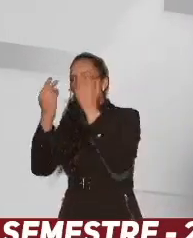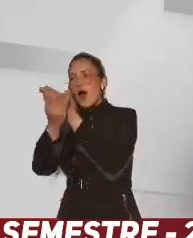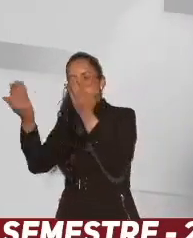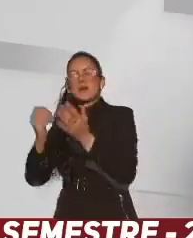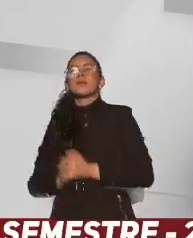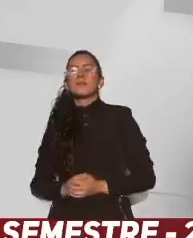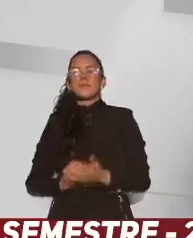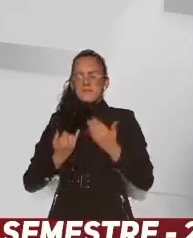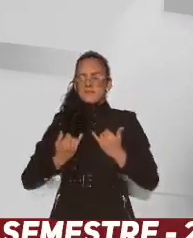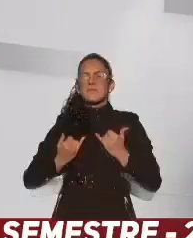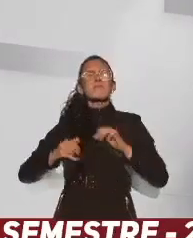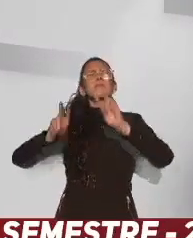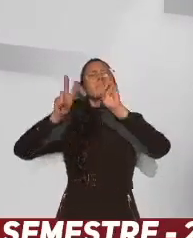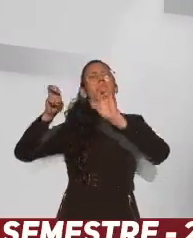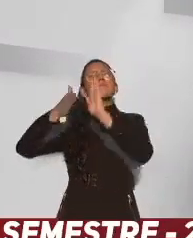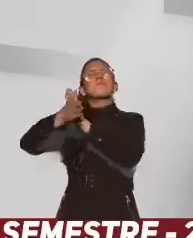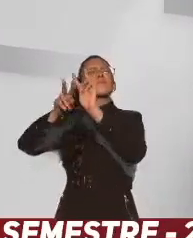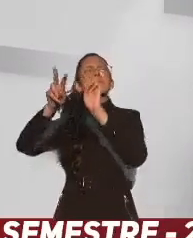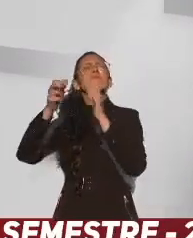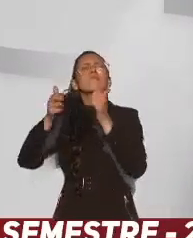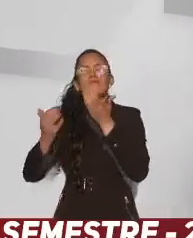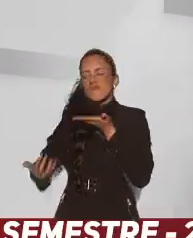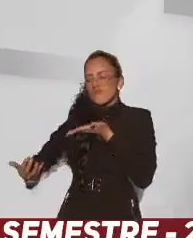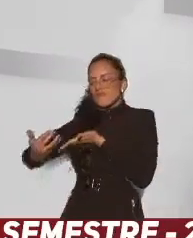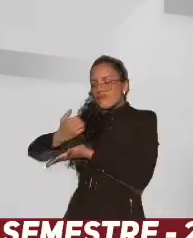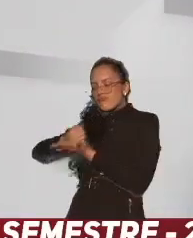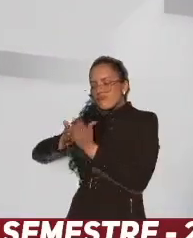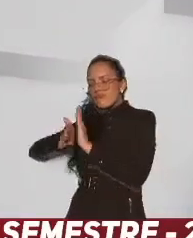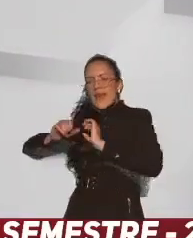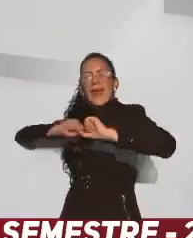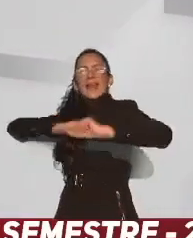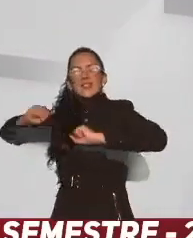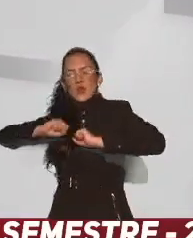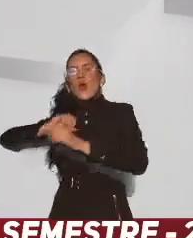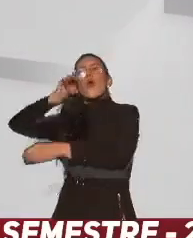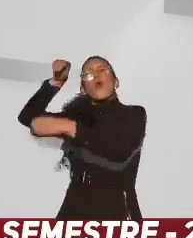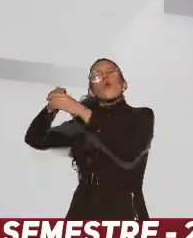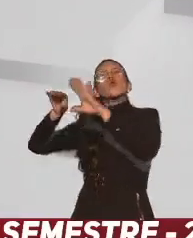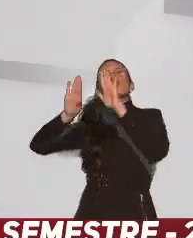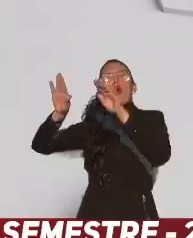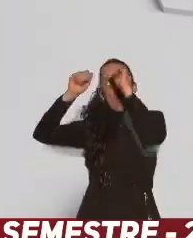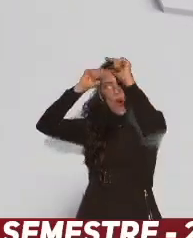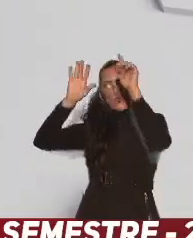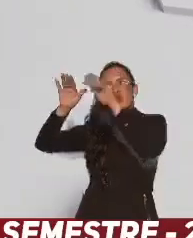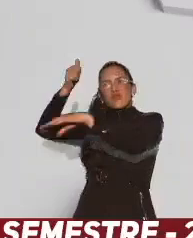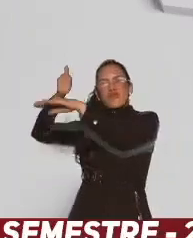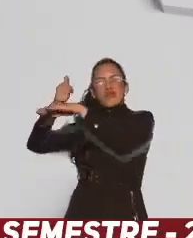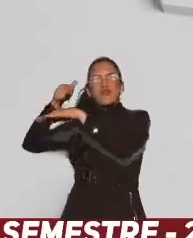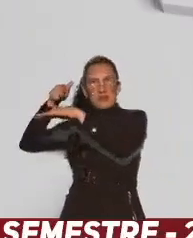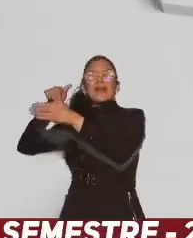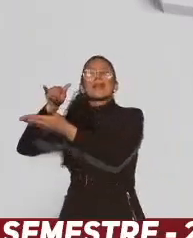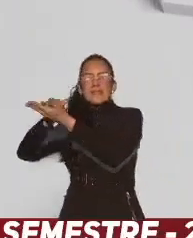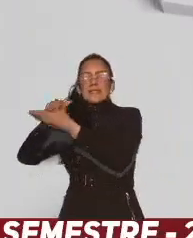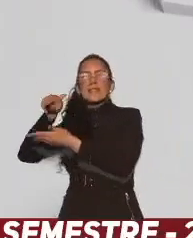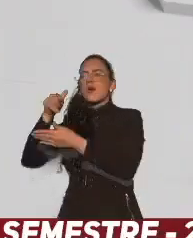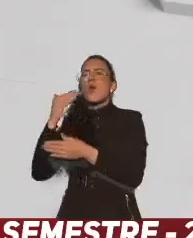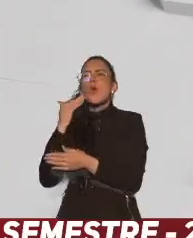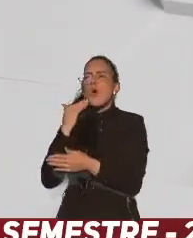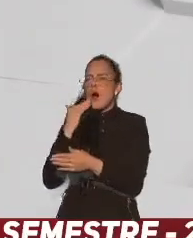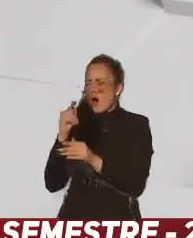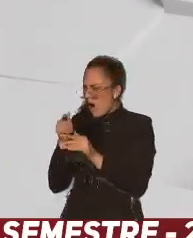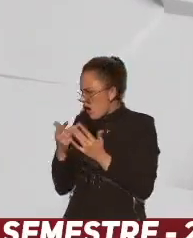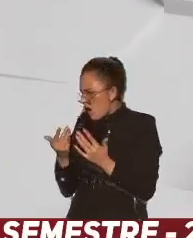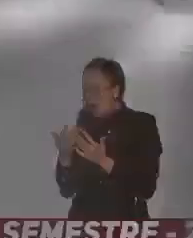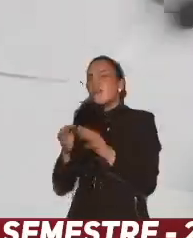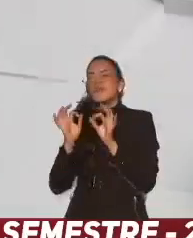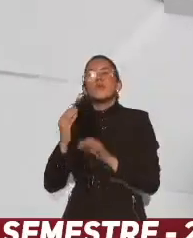el informe de gestión de la Jefatura de Estado Mayor Generadora de Fuerza para el segundo semestre del año